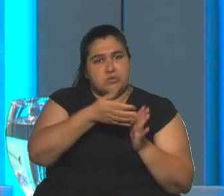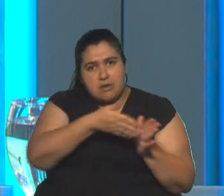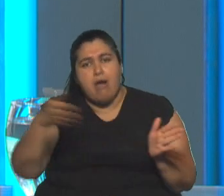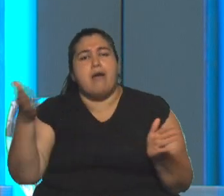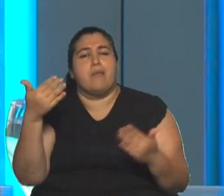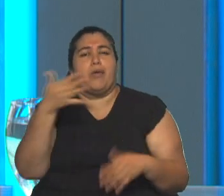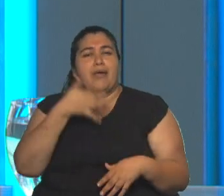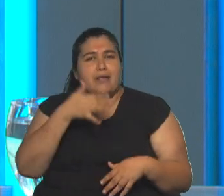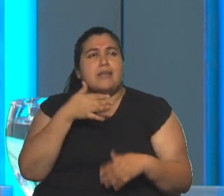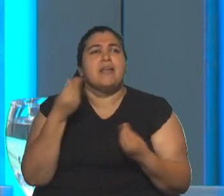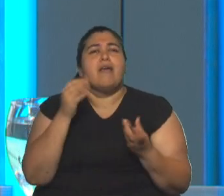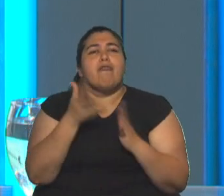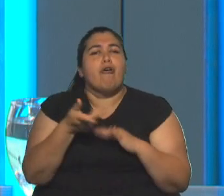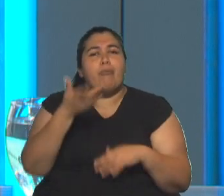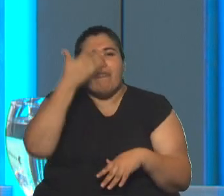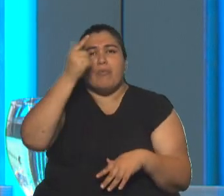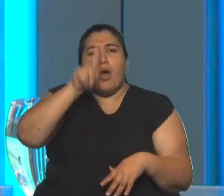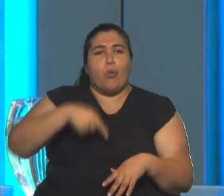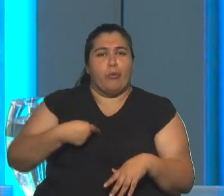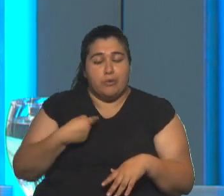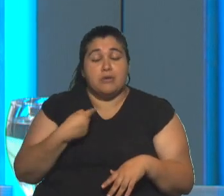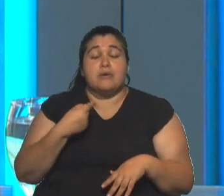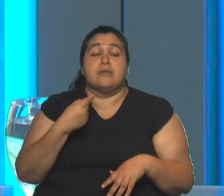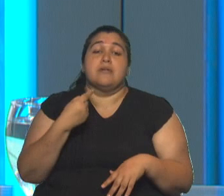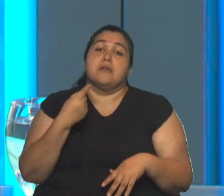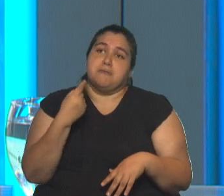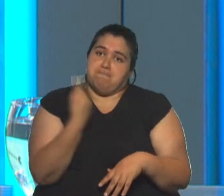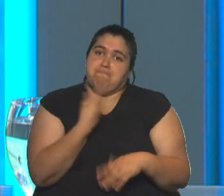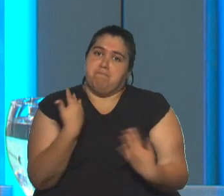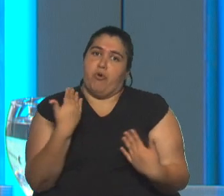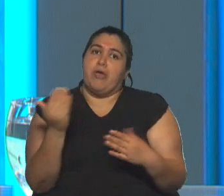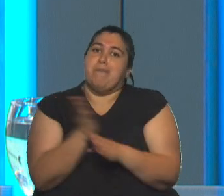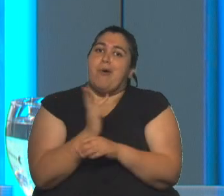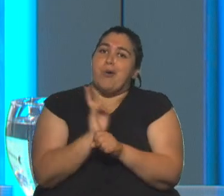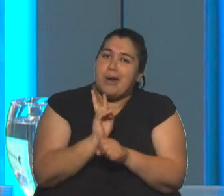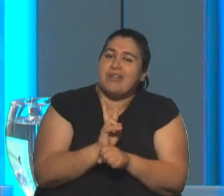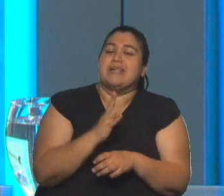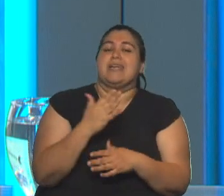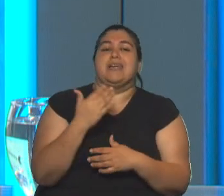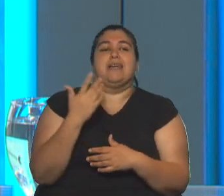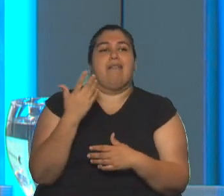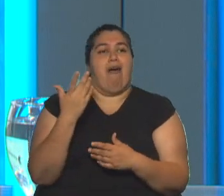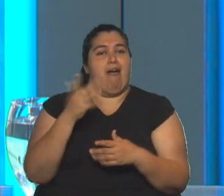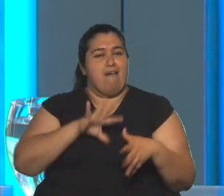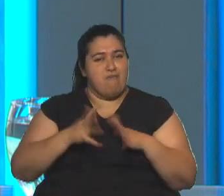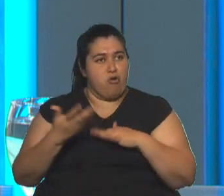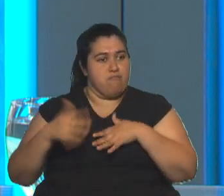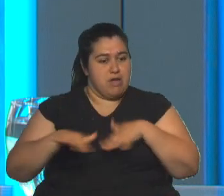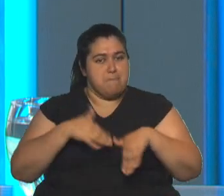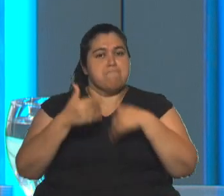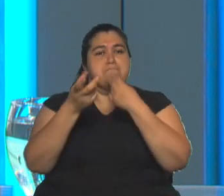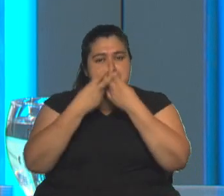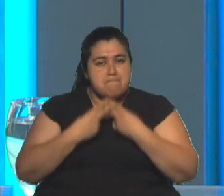un poco de qué se trata esta enfermedad y además tener en cuenta que podemos prevenirla con buenos hábitos seguramente, pero además haciendo los